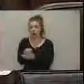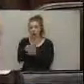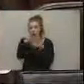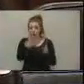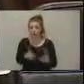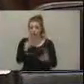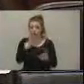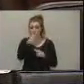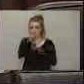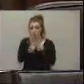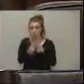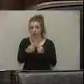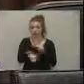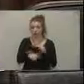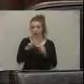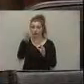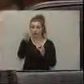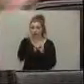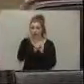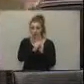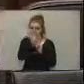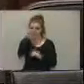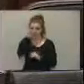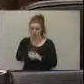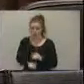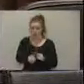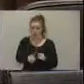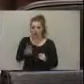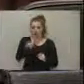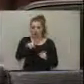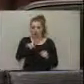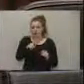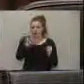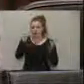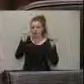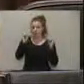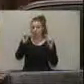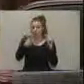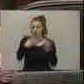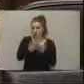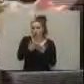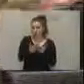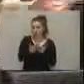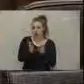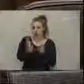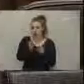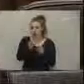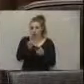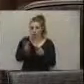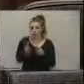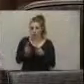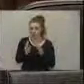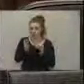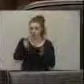introducir en los presupuestos para este año. Optaron por la propuesta que les hacía el Partido Popular, de ese cheque